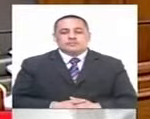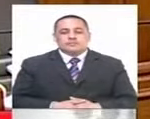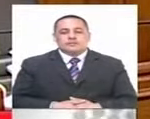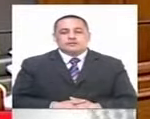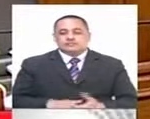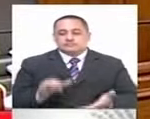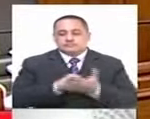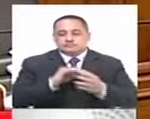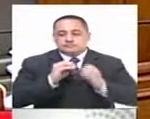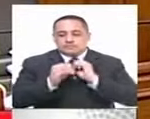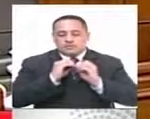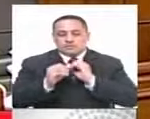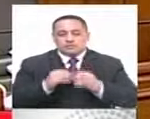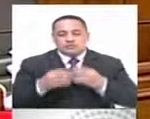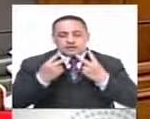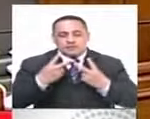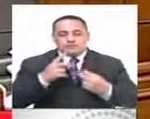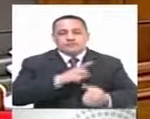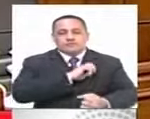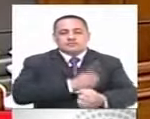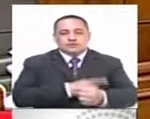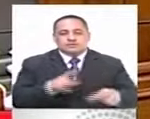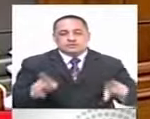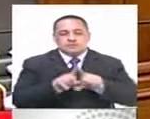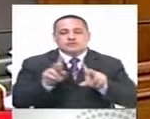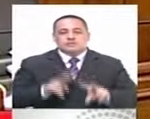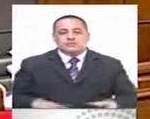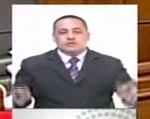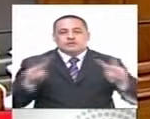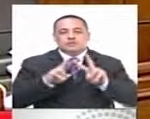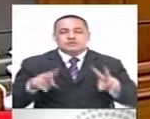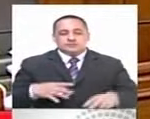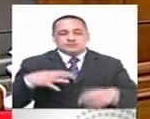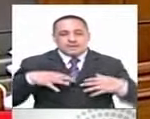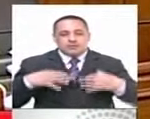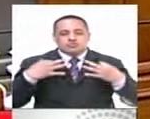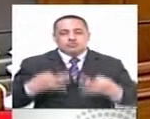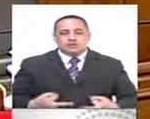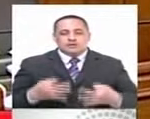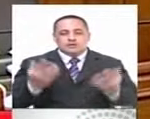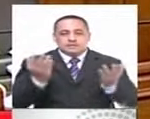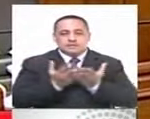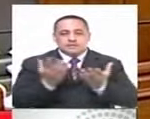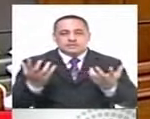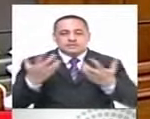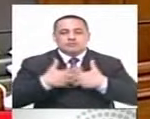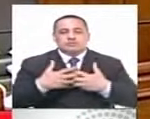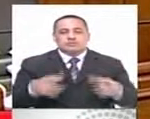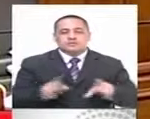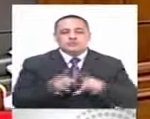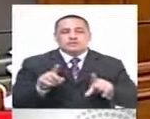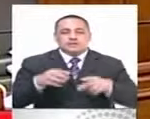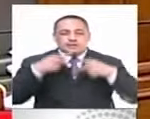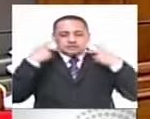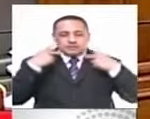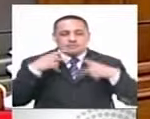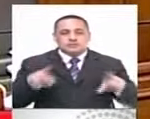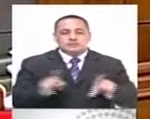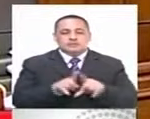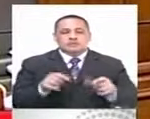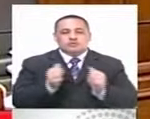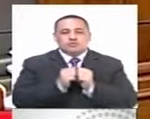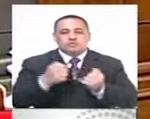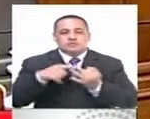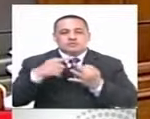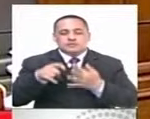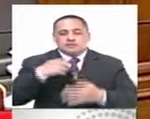que se implementen, que se fortalezcan los valores cívicos. Integremos, presidenta, la Amazonía con el resto